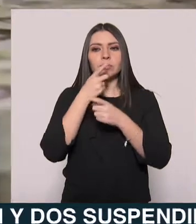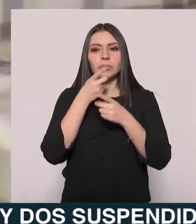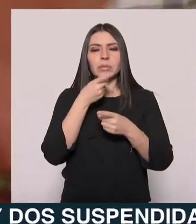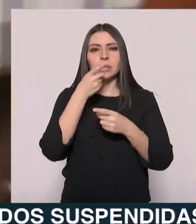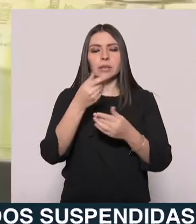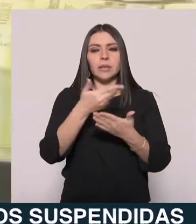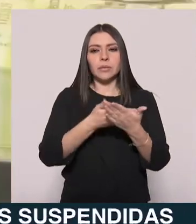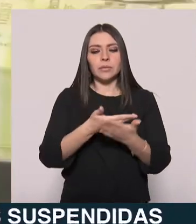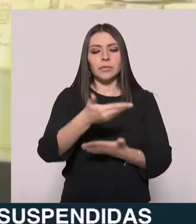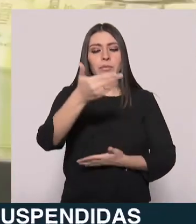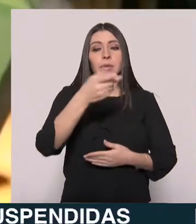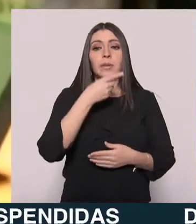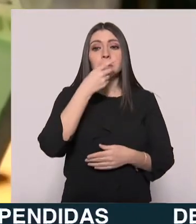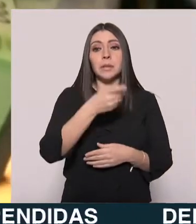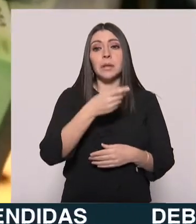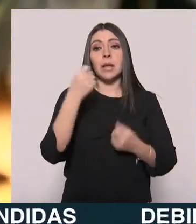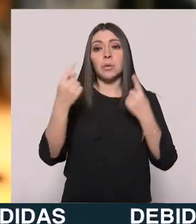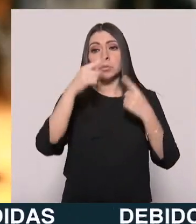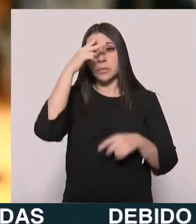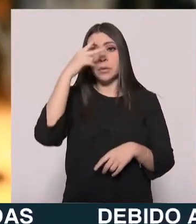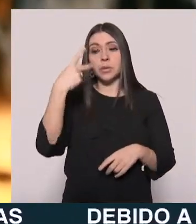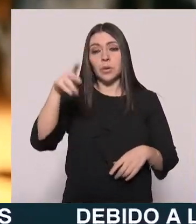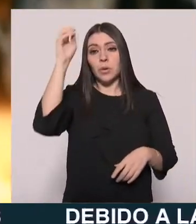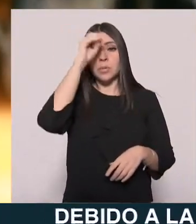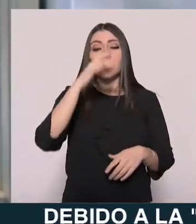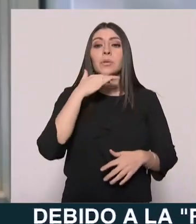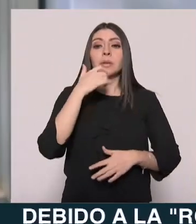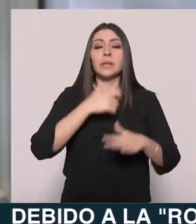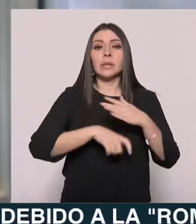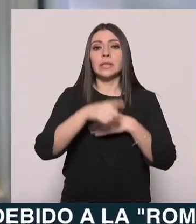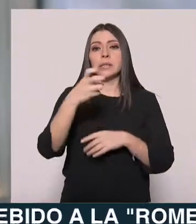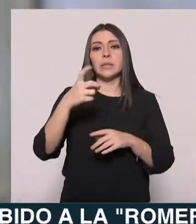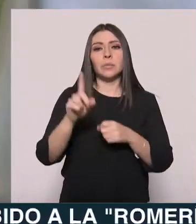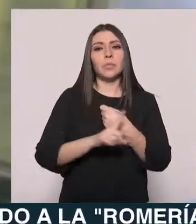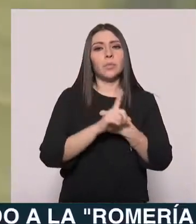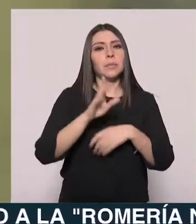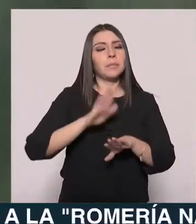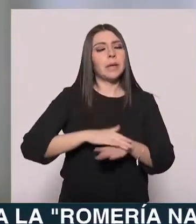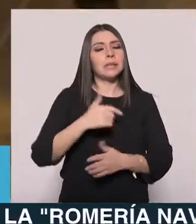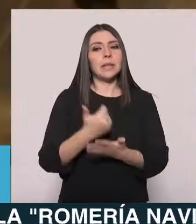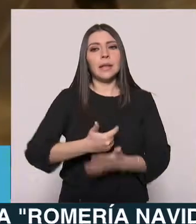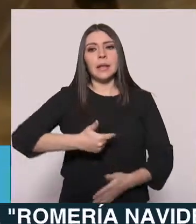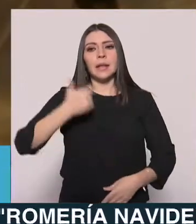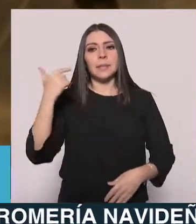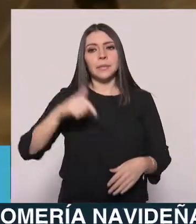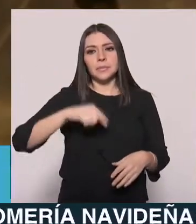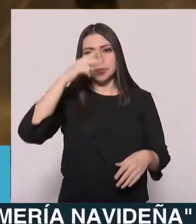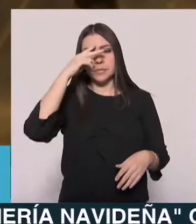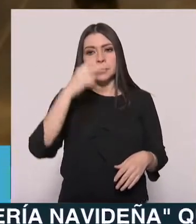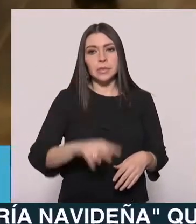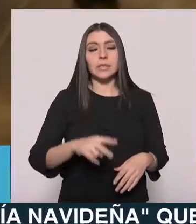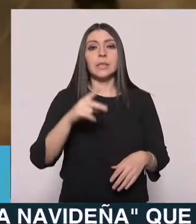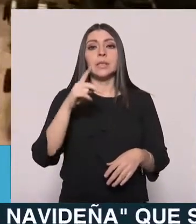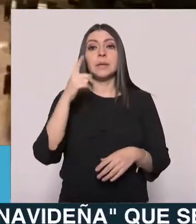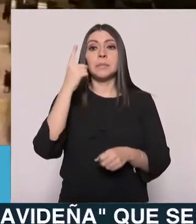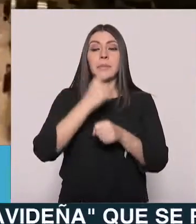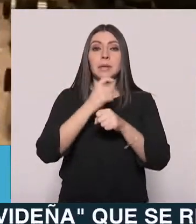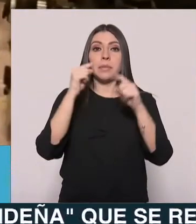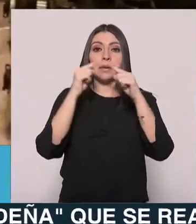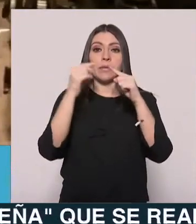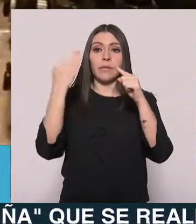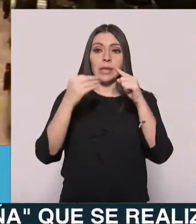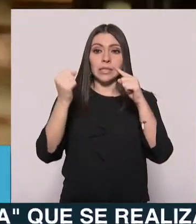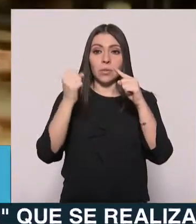revela que, según la opinión de los mexicanos, la corrupción es uno de los problemas más graves en nuestro país, solo después de la inseguridad y